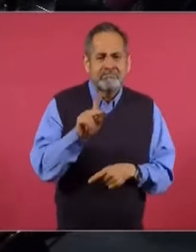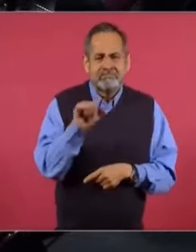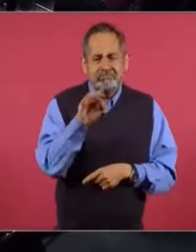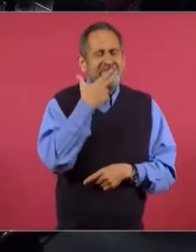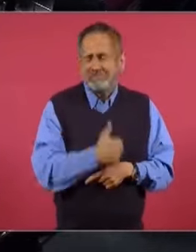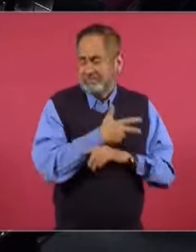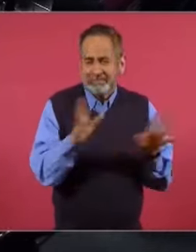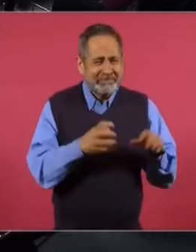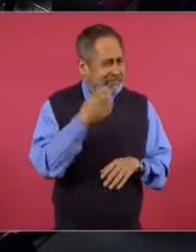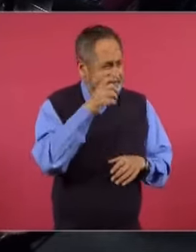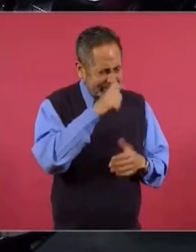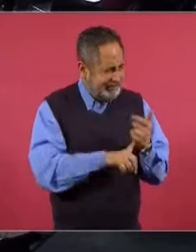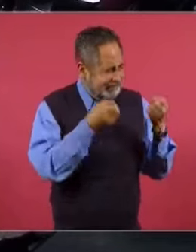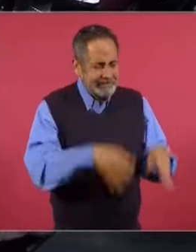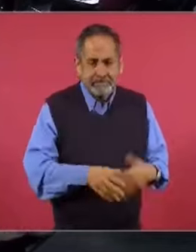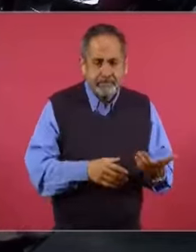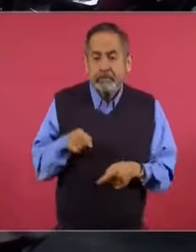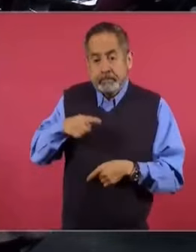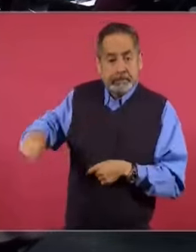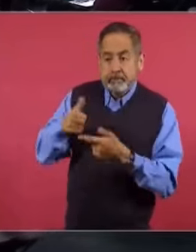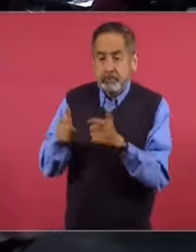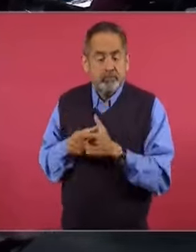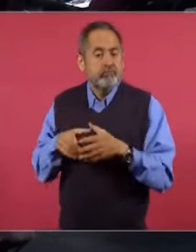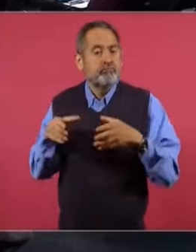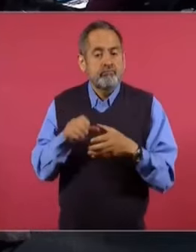avanzó limpiando el Poder Ejecutivo.